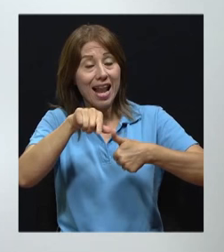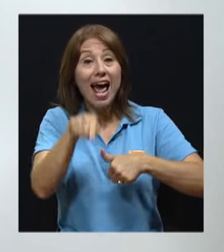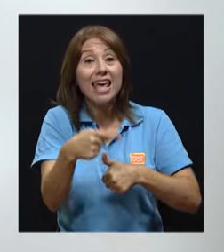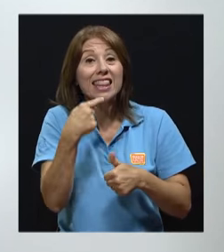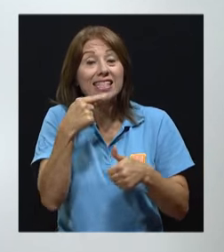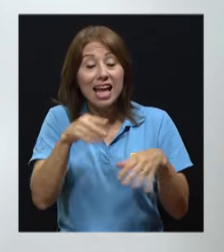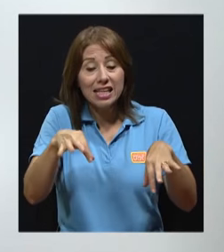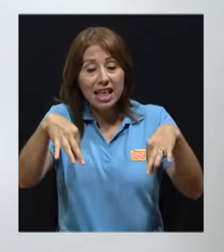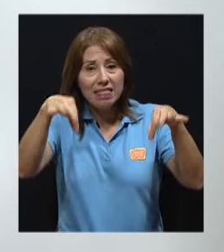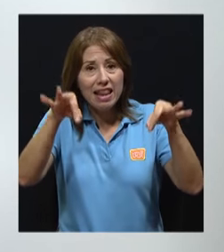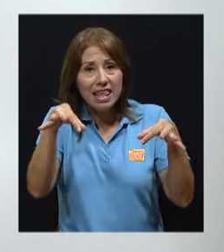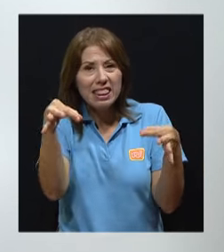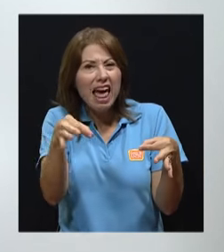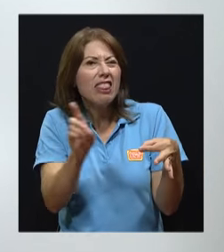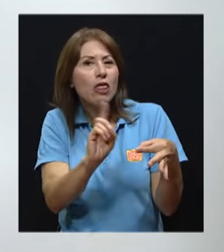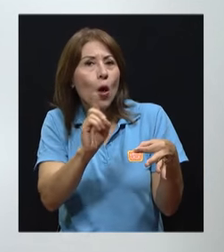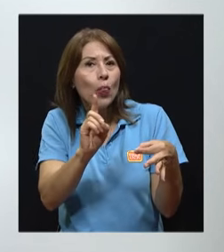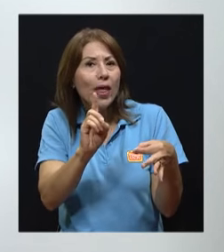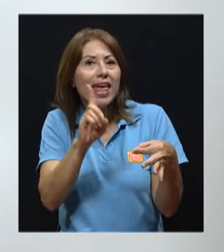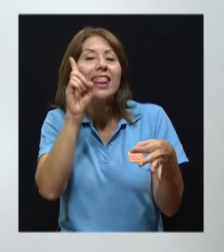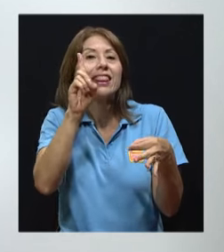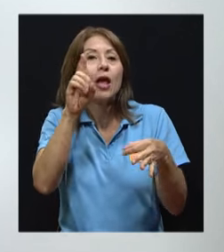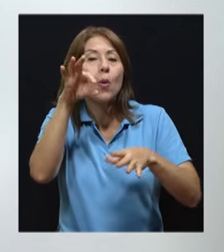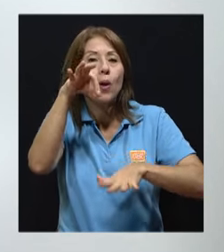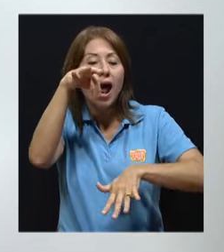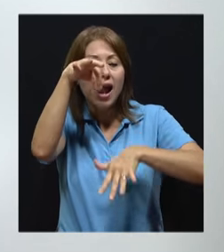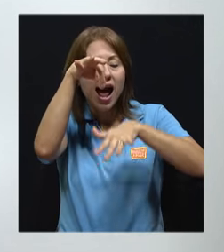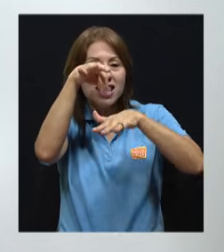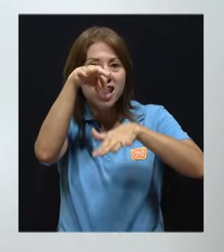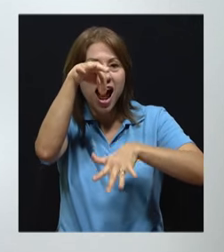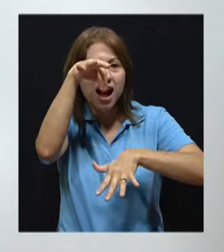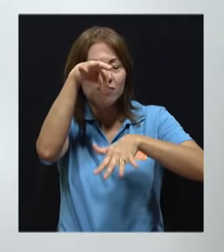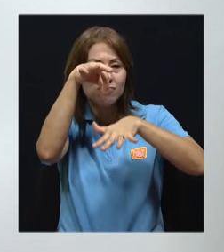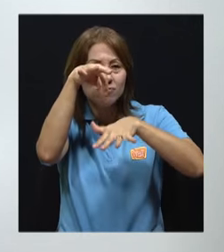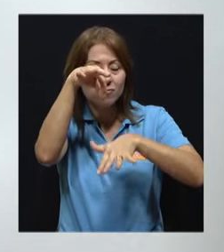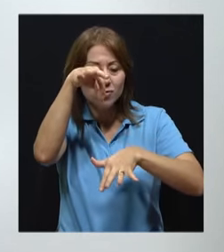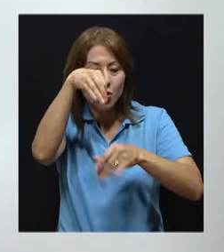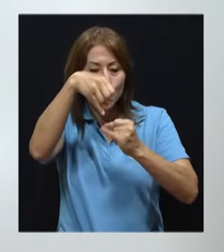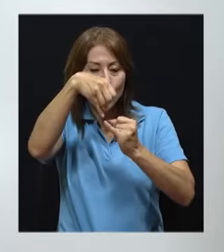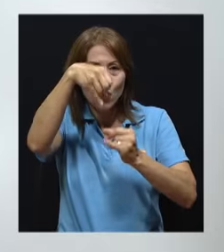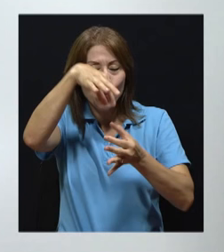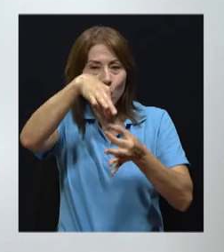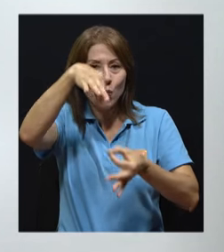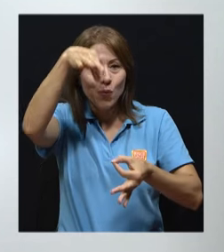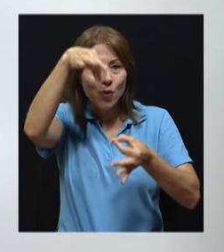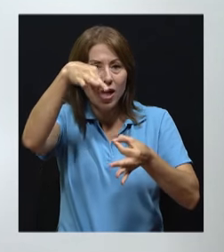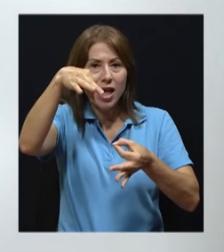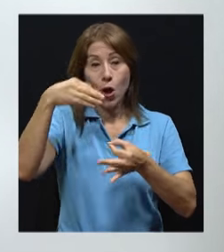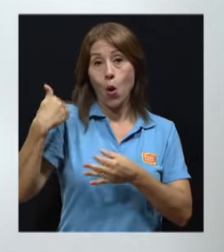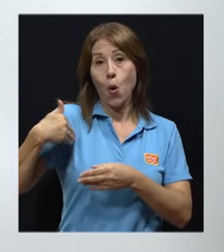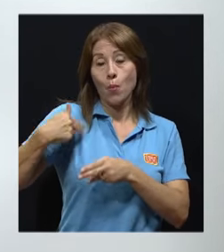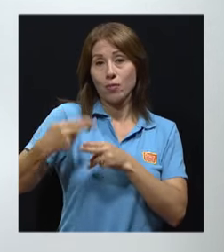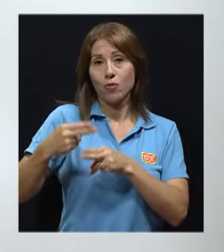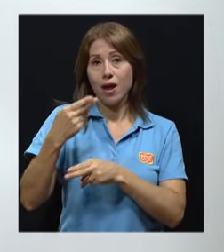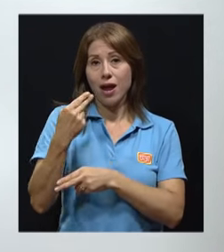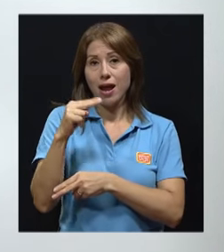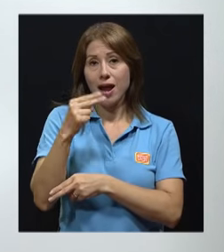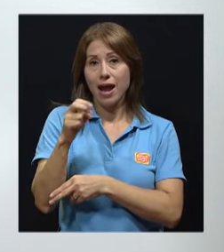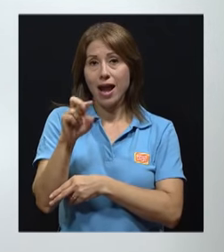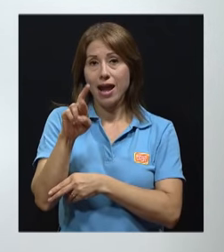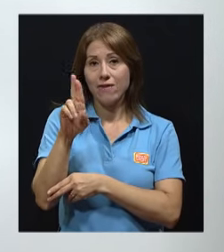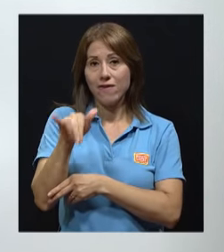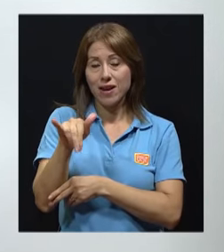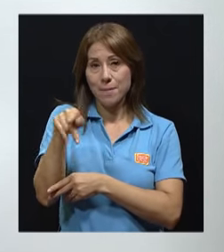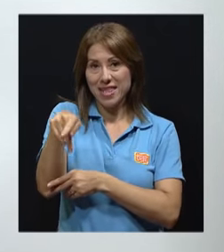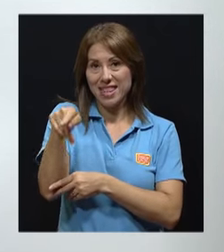como de de América Central donde señalaba que se tomaba la tela de una araña Yo